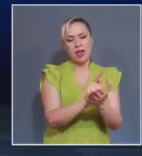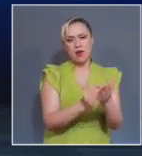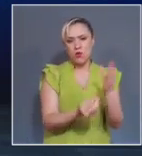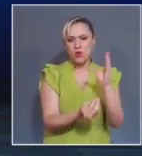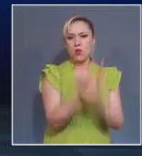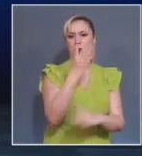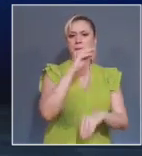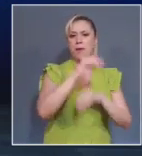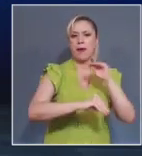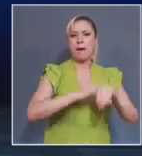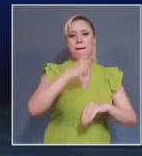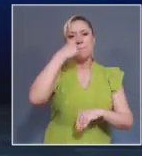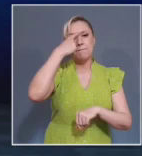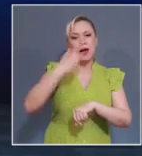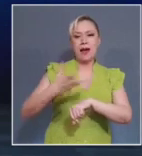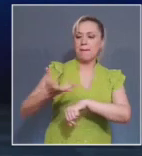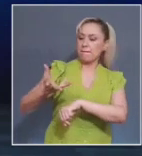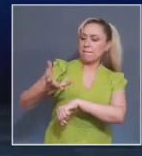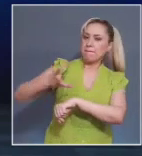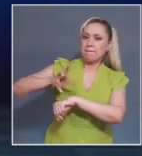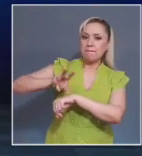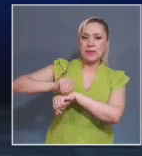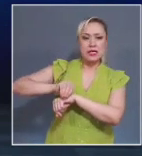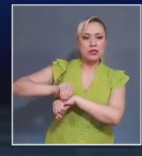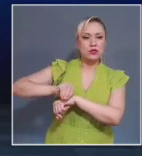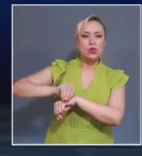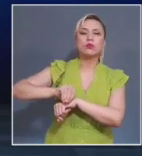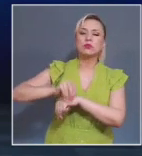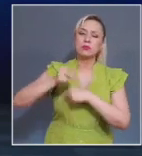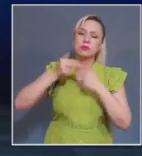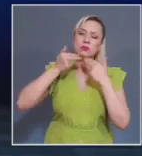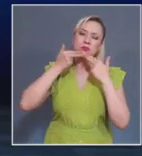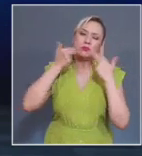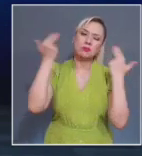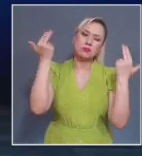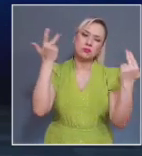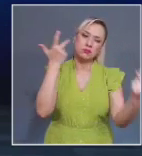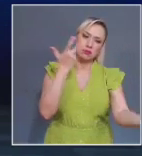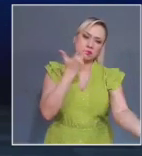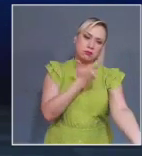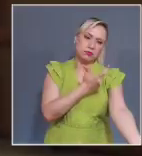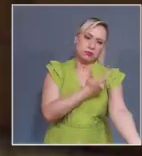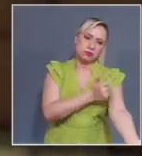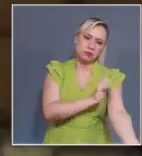dice, el 72% de la población, de acuerdo con una encuesta que realizaron.